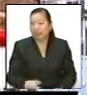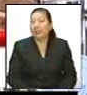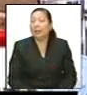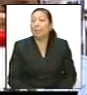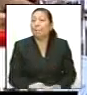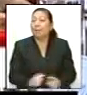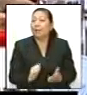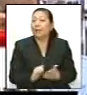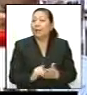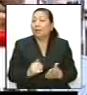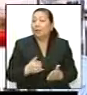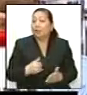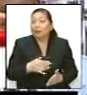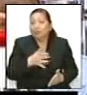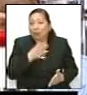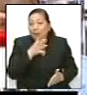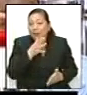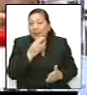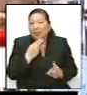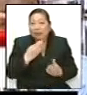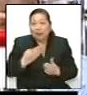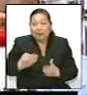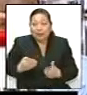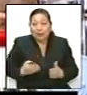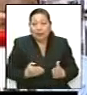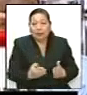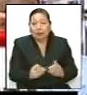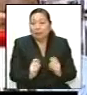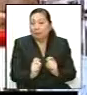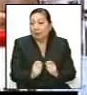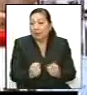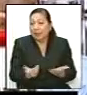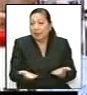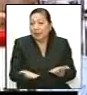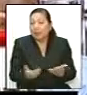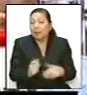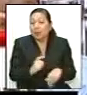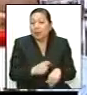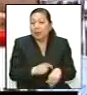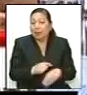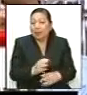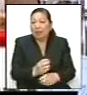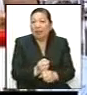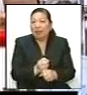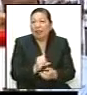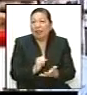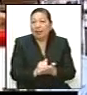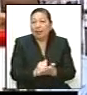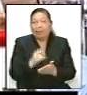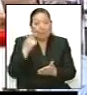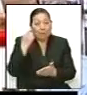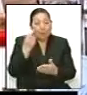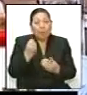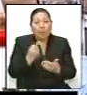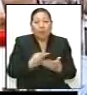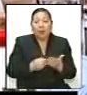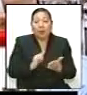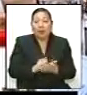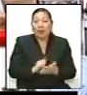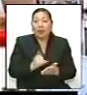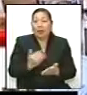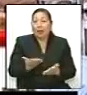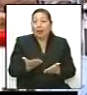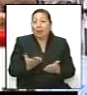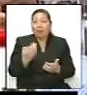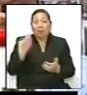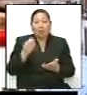pero equipos que no sabemos qué dirección vamos a dar. Y ya es un momento de tomar una decisión política porque hay